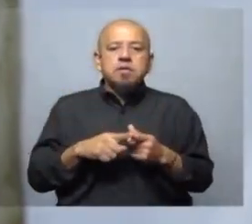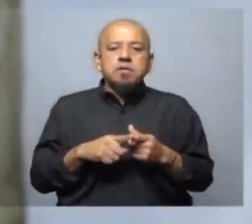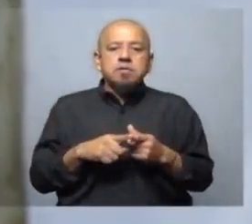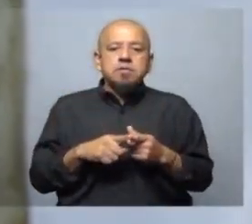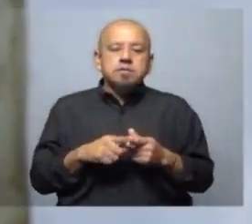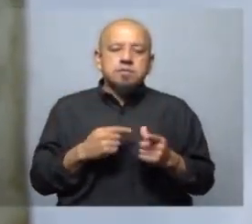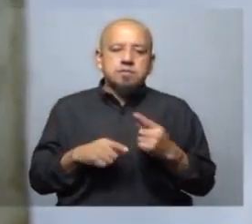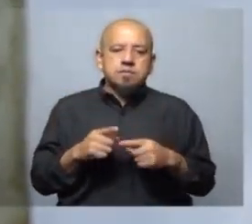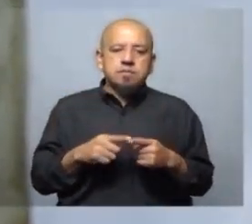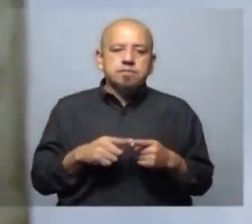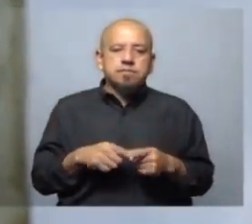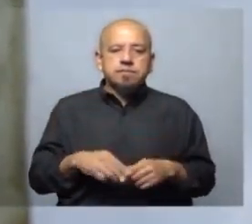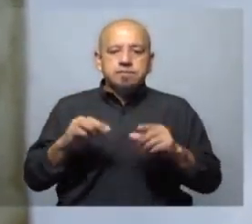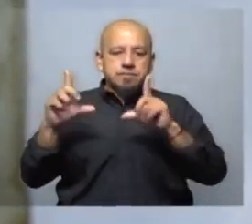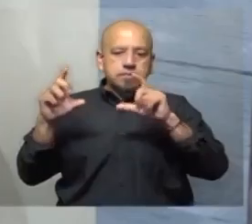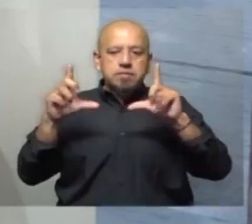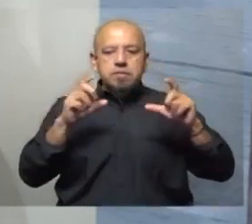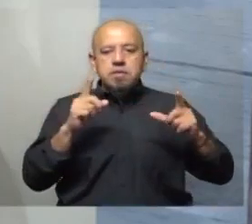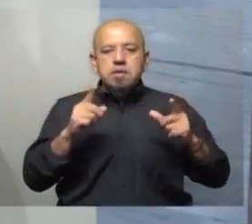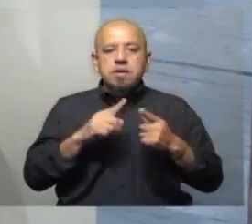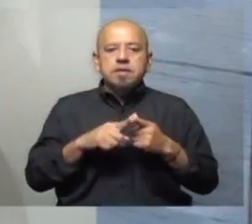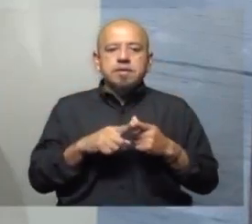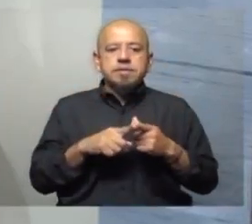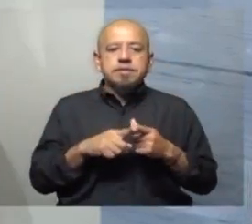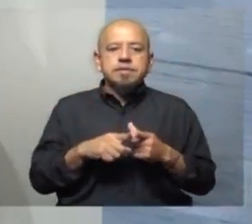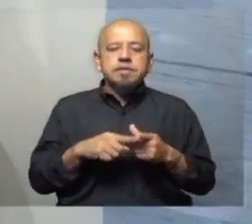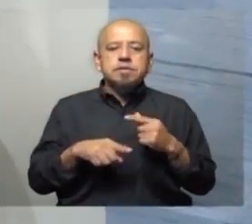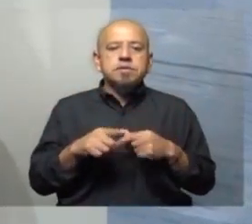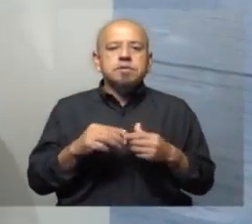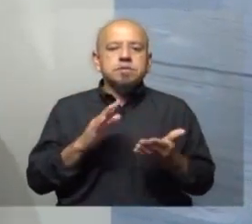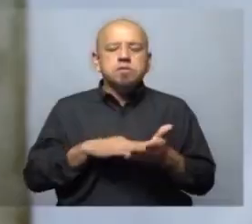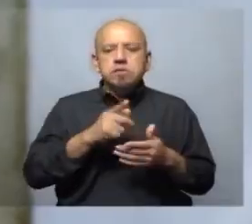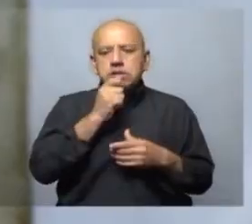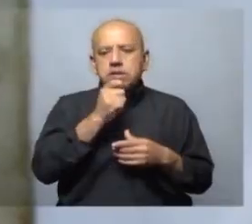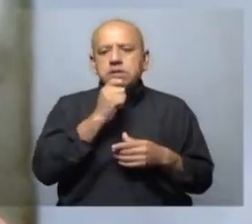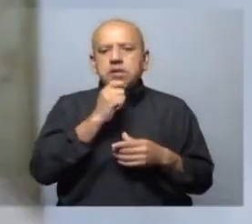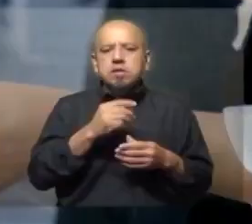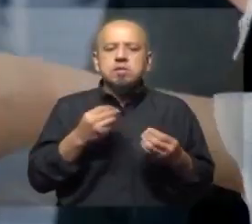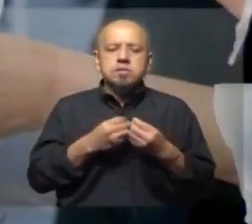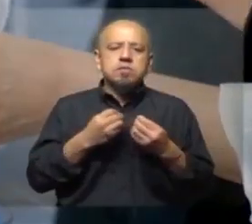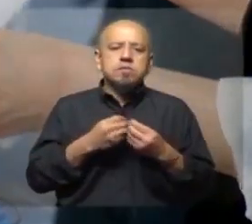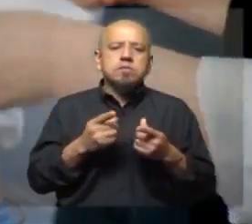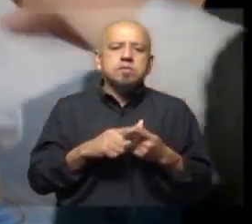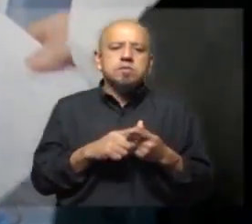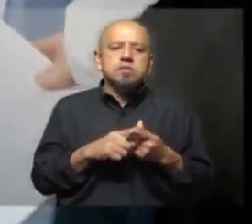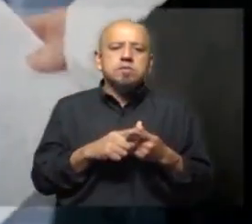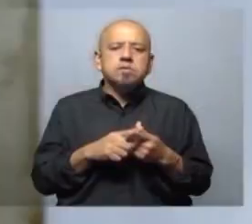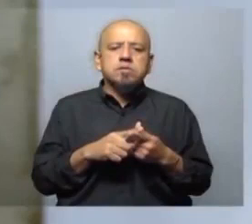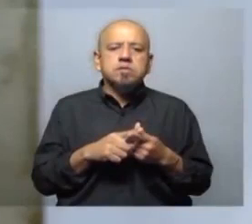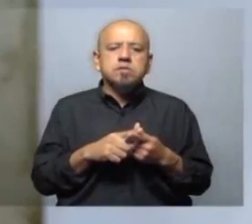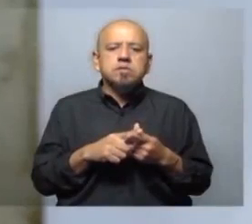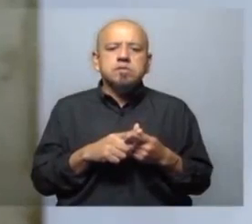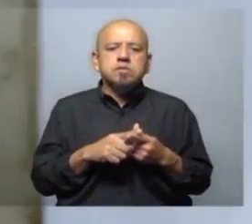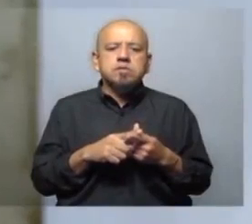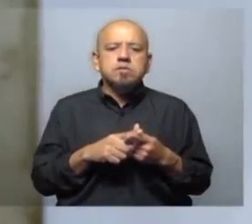hermoso hermoso hermoso y unas entrevistas increíbles se han visto muchas